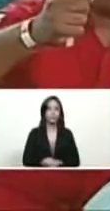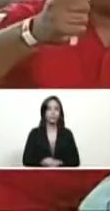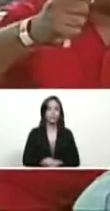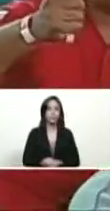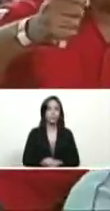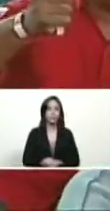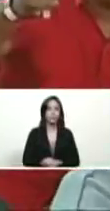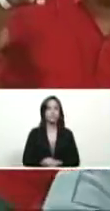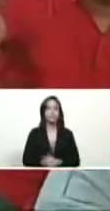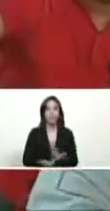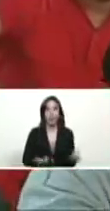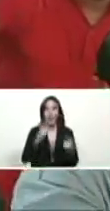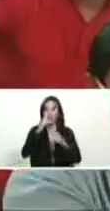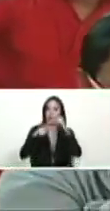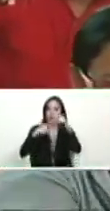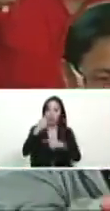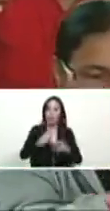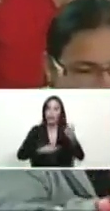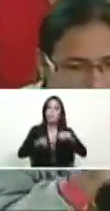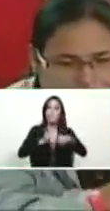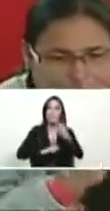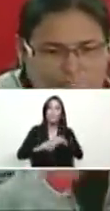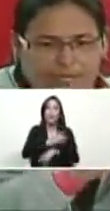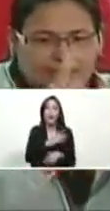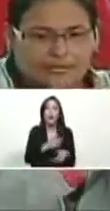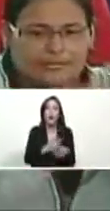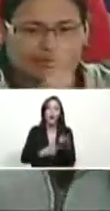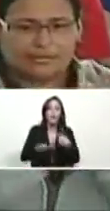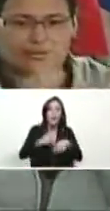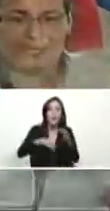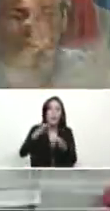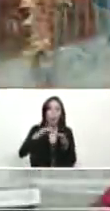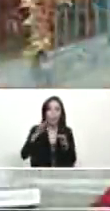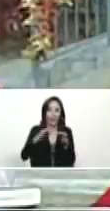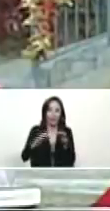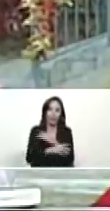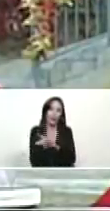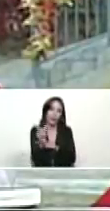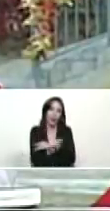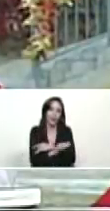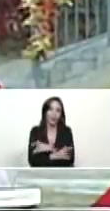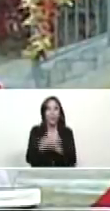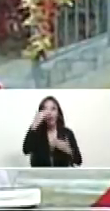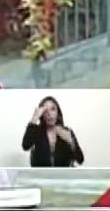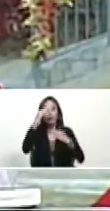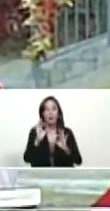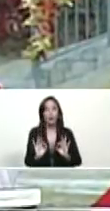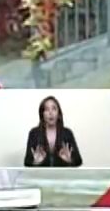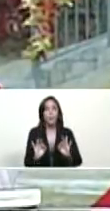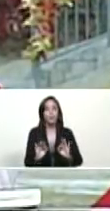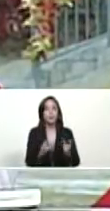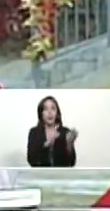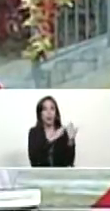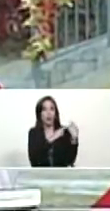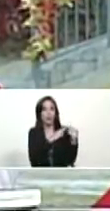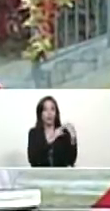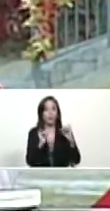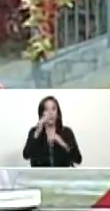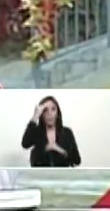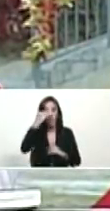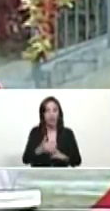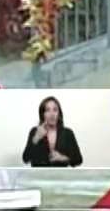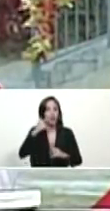Próximamente vamos a vender en Petro con descuento. Quiero saludar de manera muy especial a los jefes militares